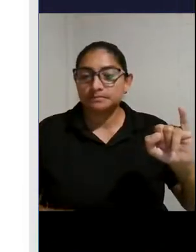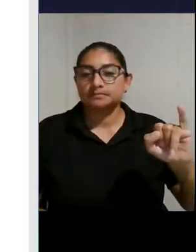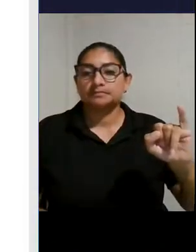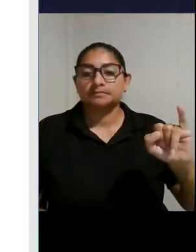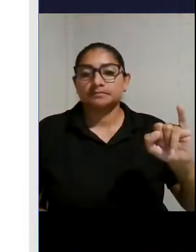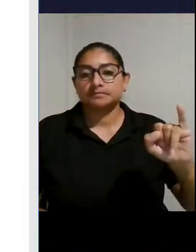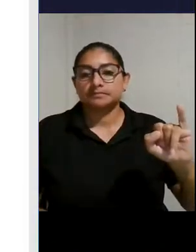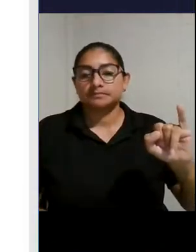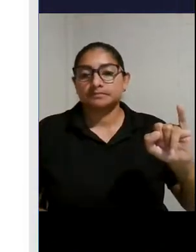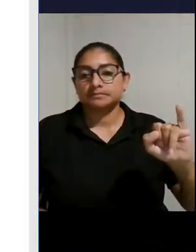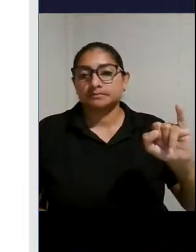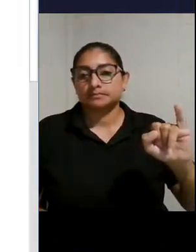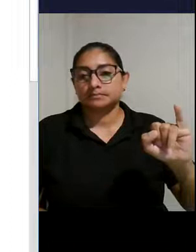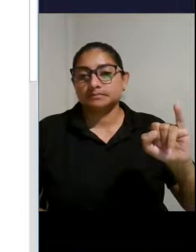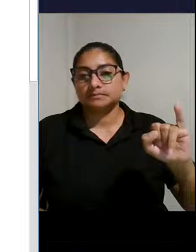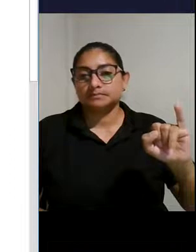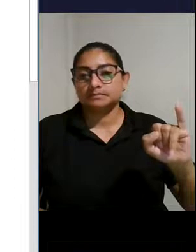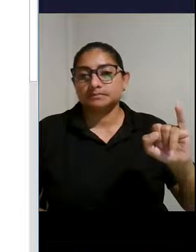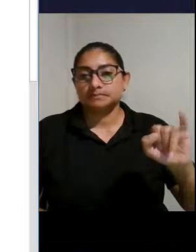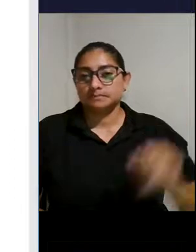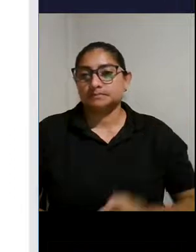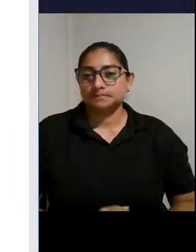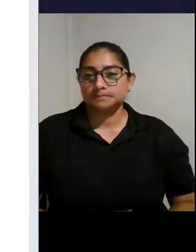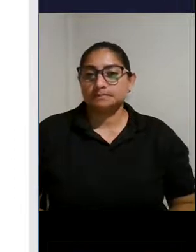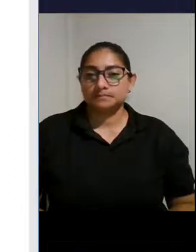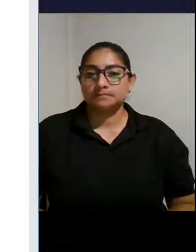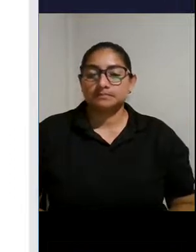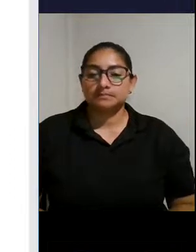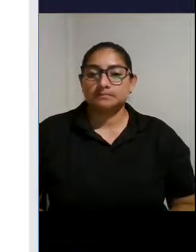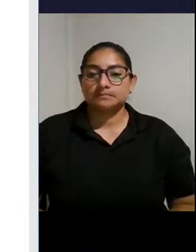de la que está a la izquierda.